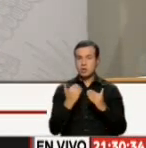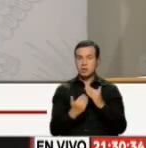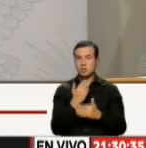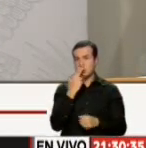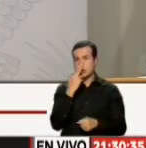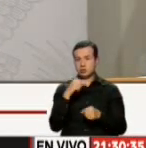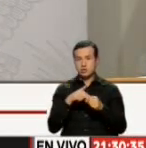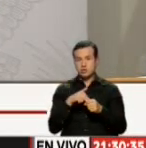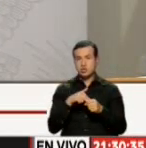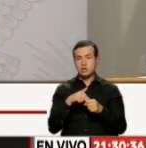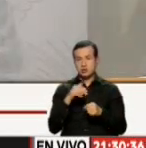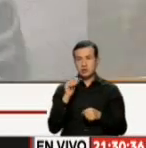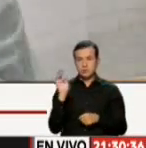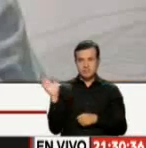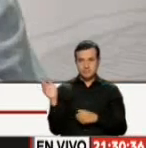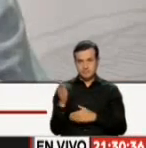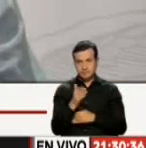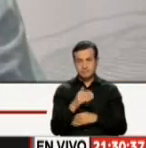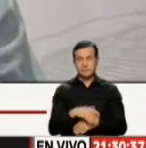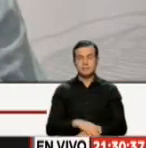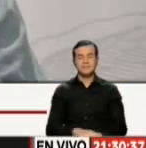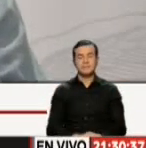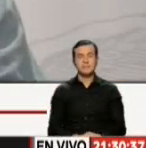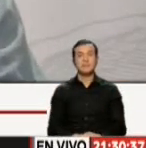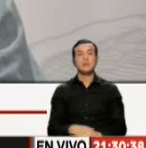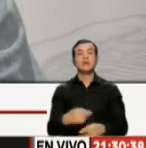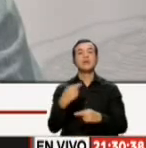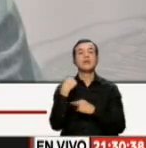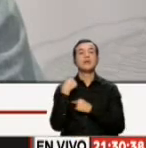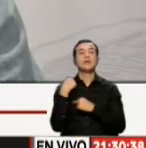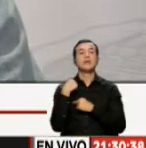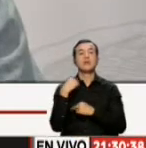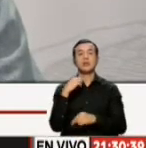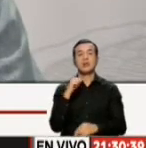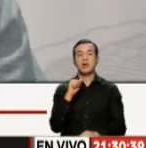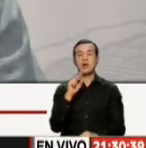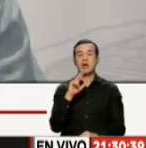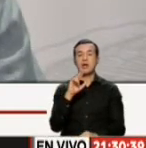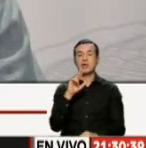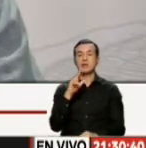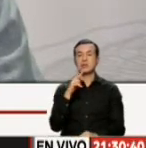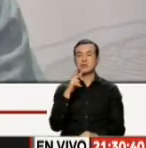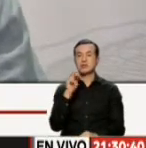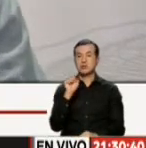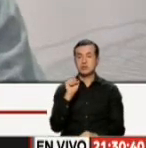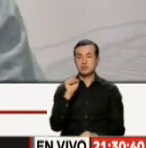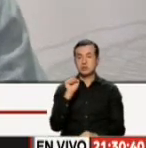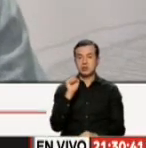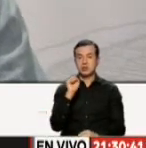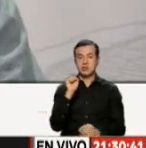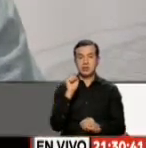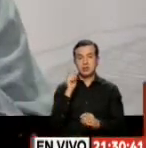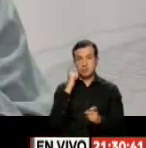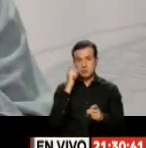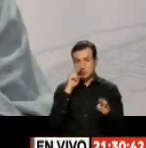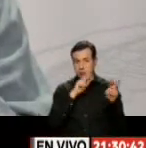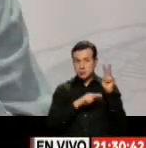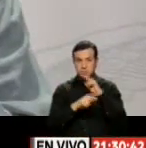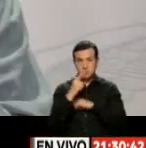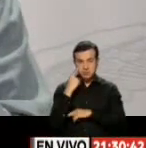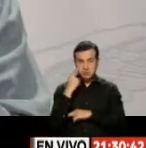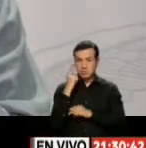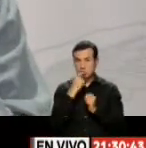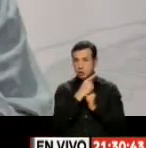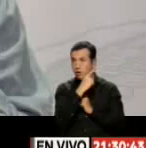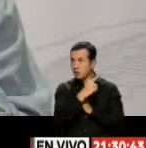resto del combustible. Es responsabilidad de la ARS, de la Agencia de Regulación y Control, hacer esas verificaciones en